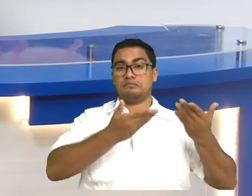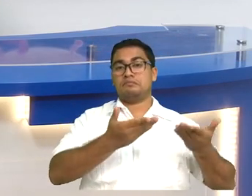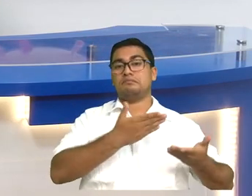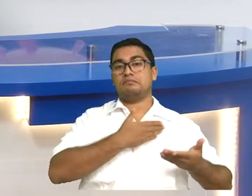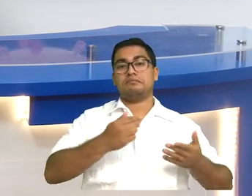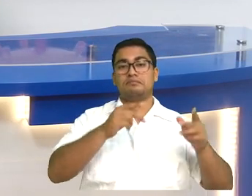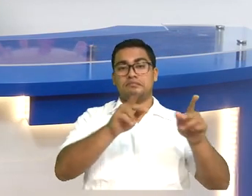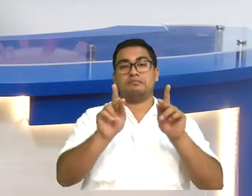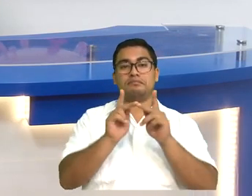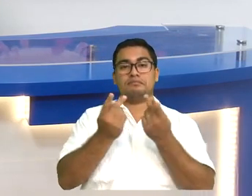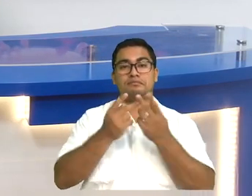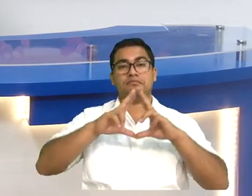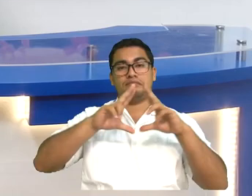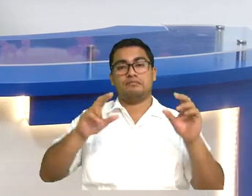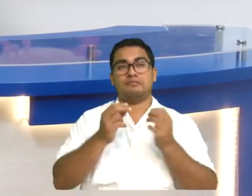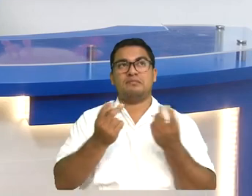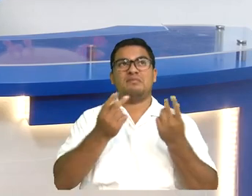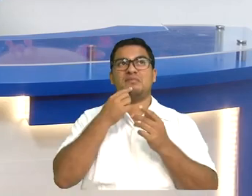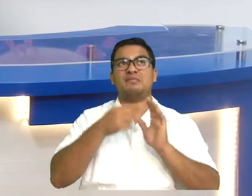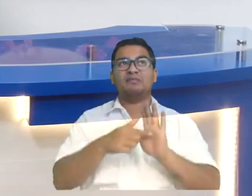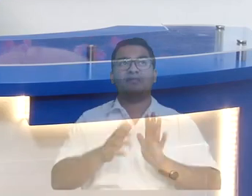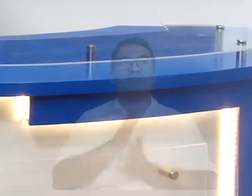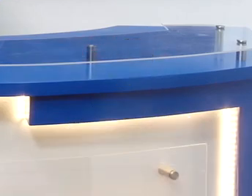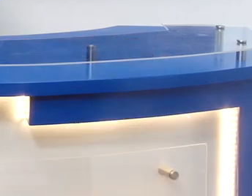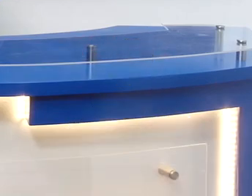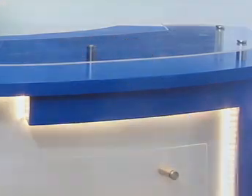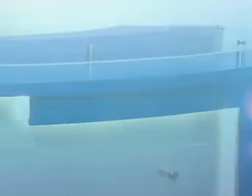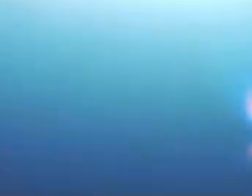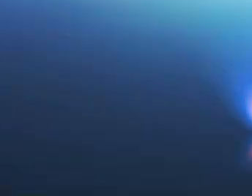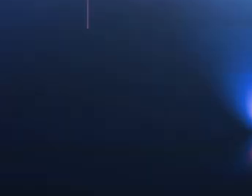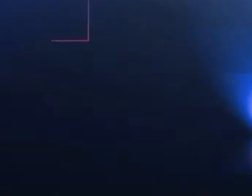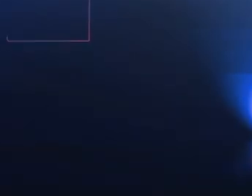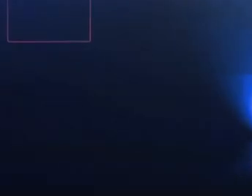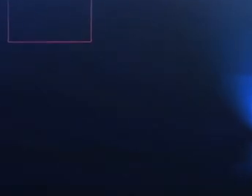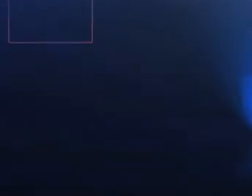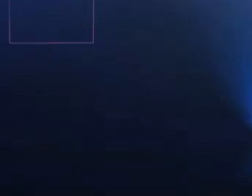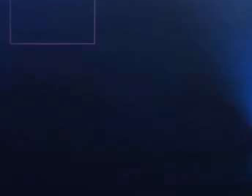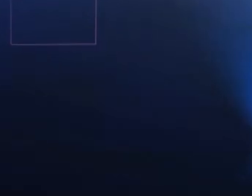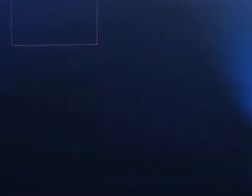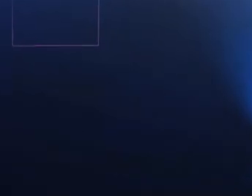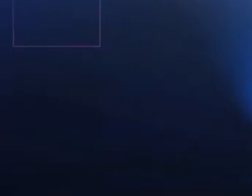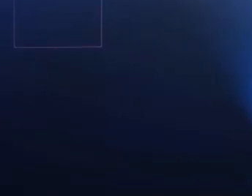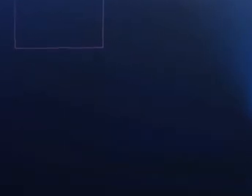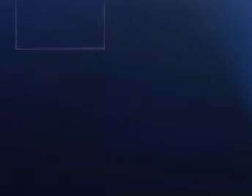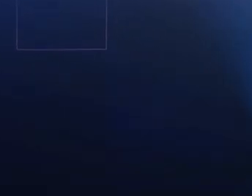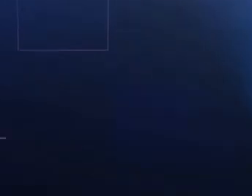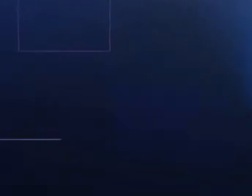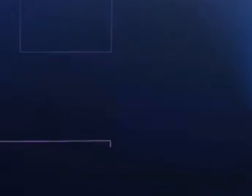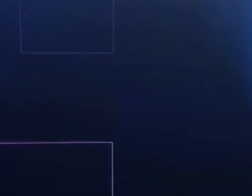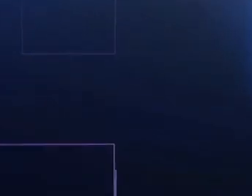nicaragüenses. Vanessa Paz nos brinda los detalles completos.